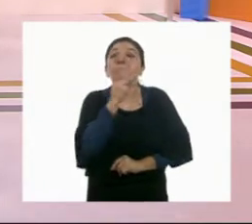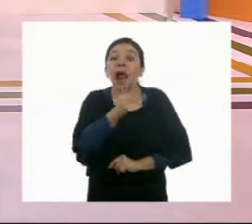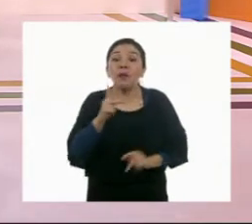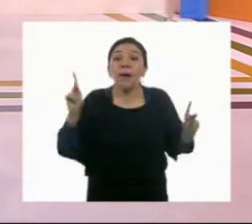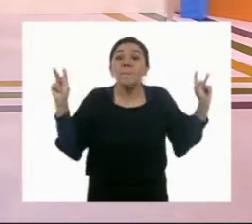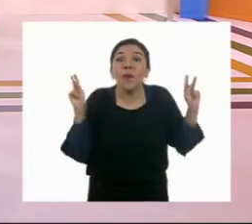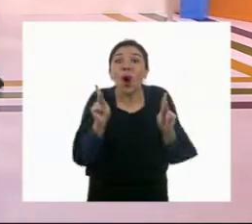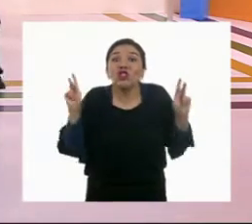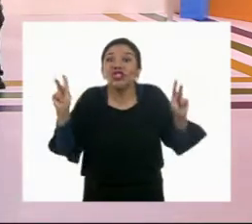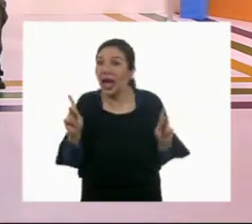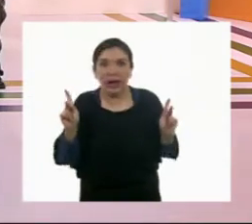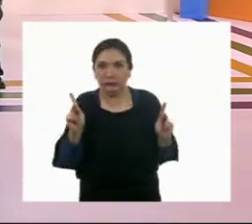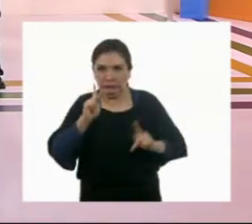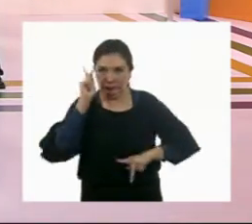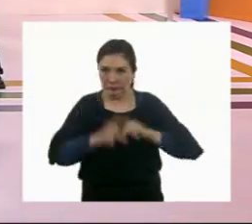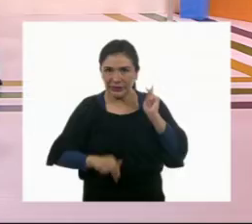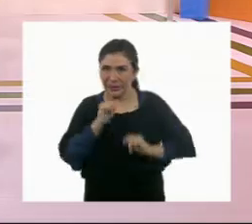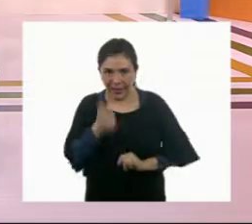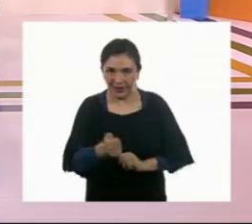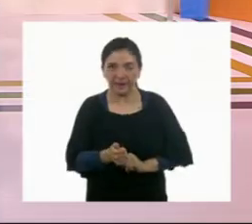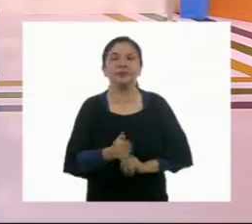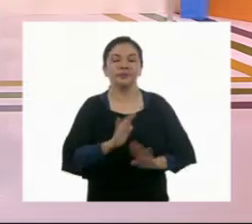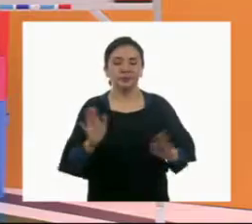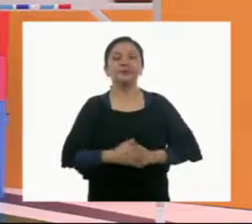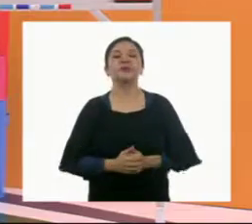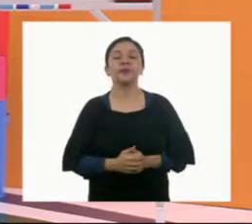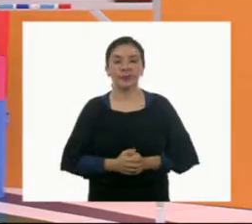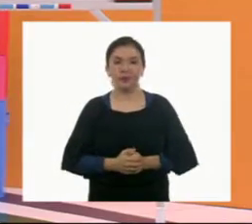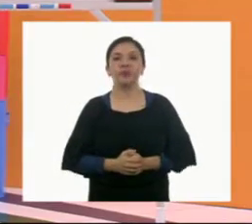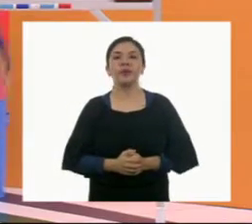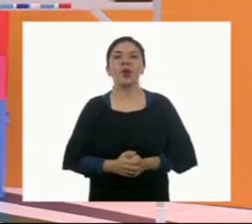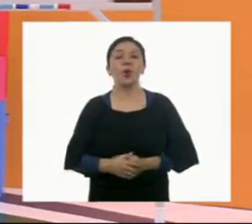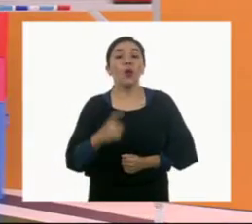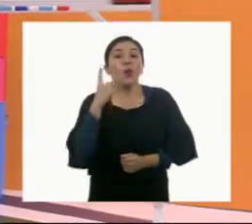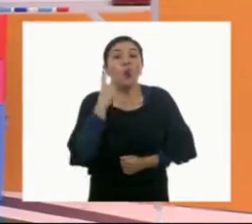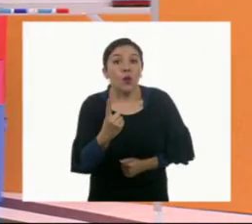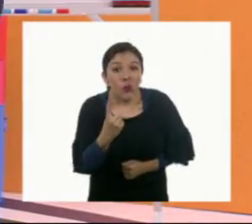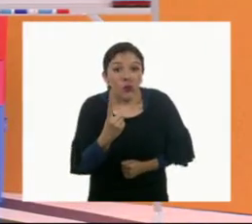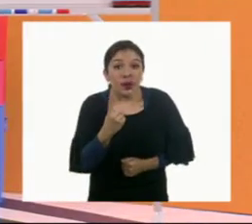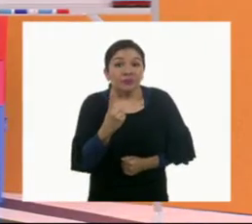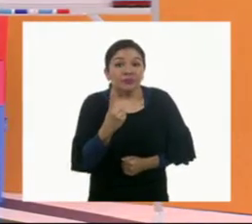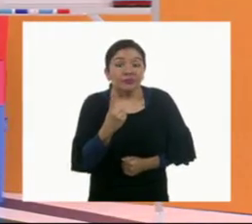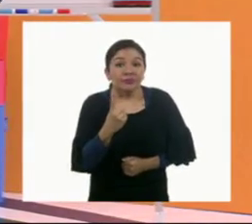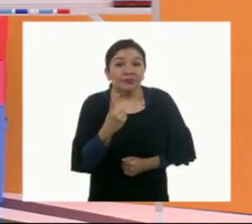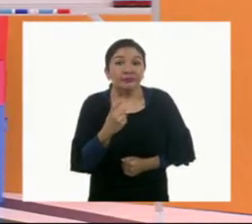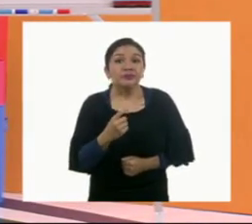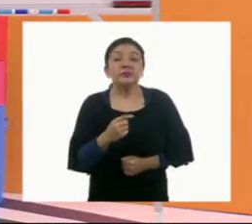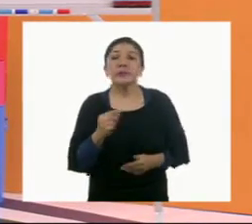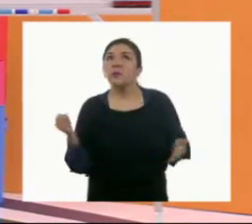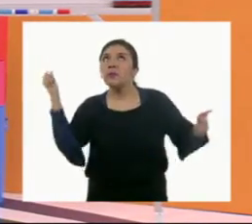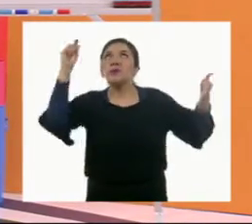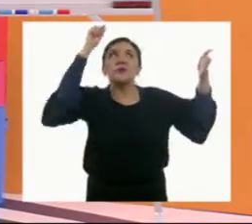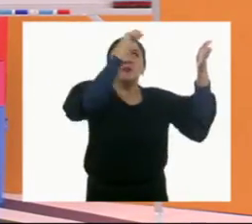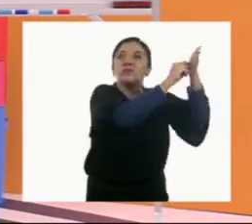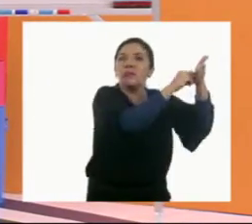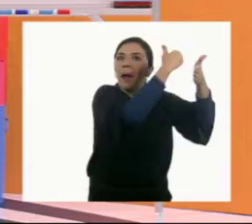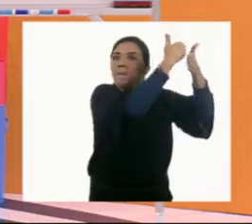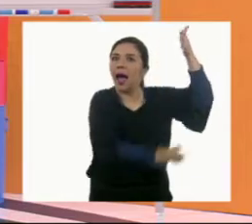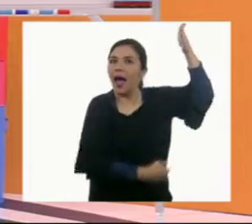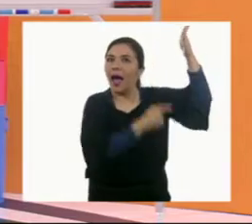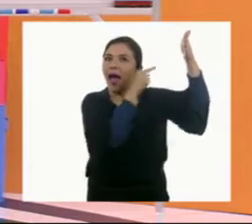palabra mosca. Muy bien, vamos a intentarlo. ¿Listos? Una vez más. Una, dos, tres. Una parada en la